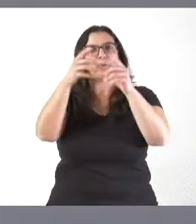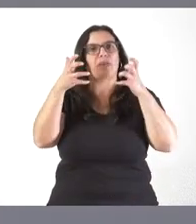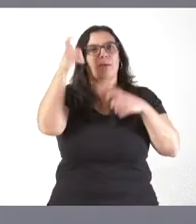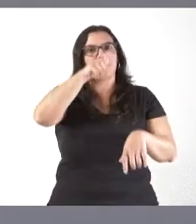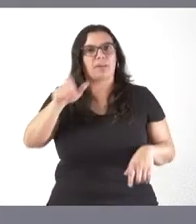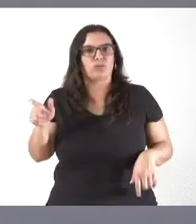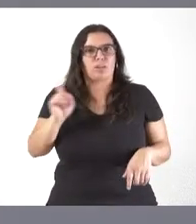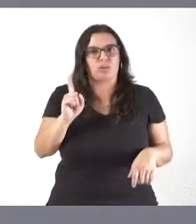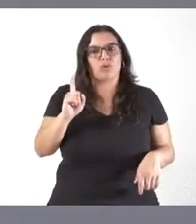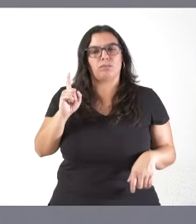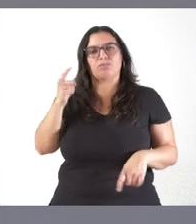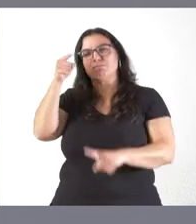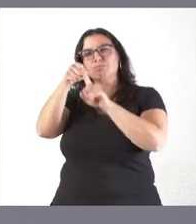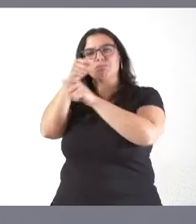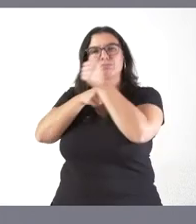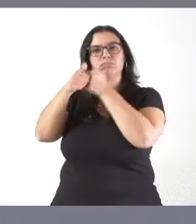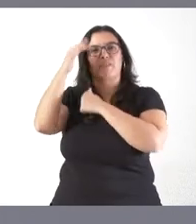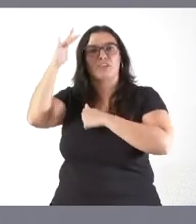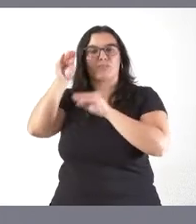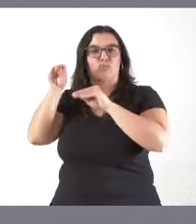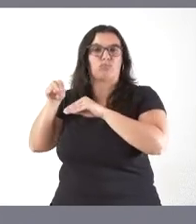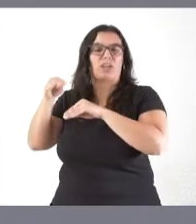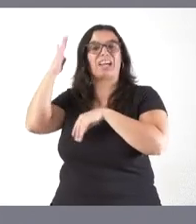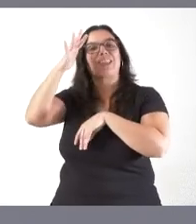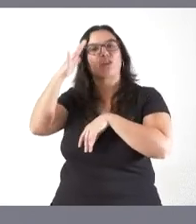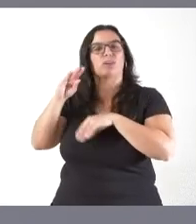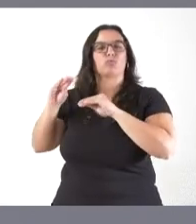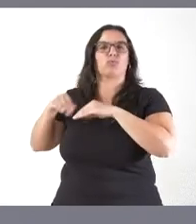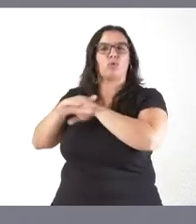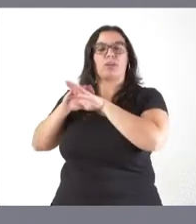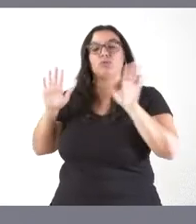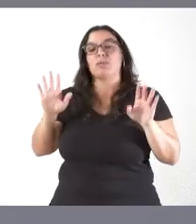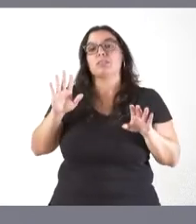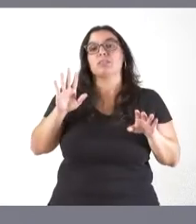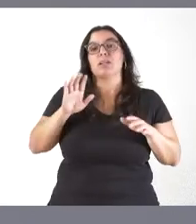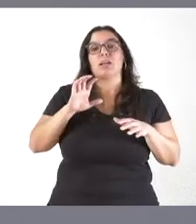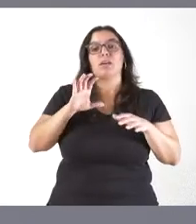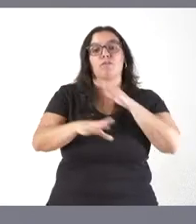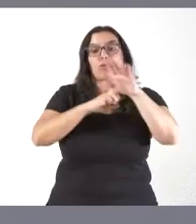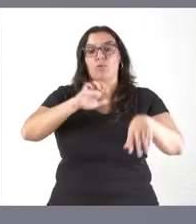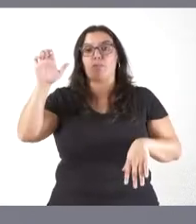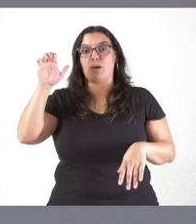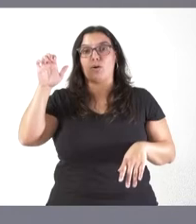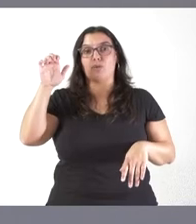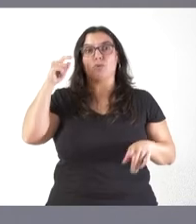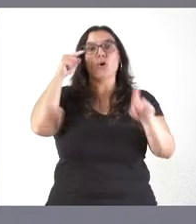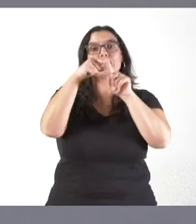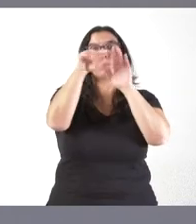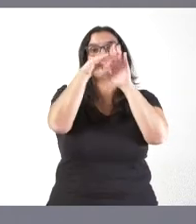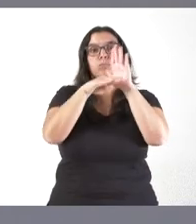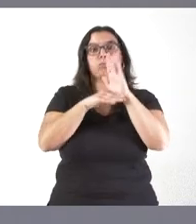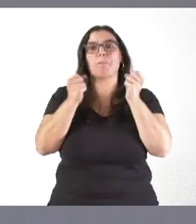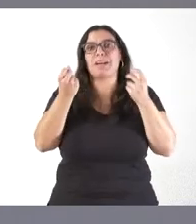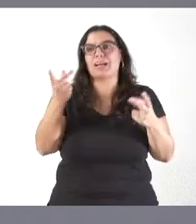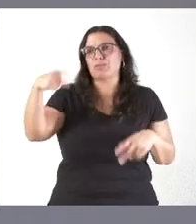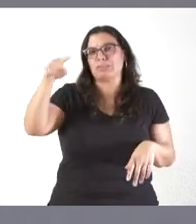en el conjunto de España a partir de ahí el destino de los fondos europeos ustedes los conocen Y quizá ha habido